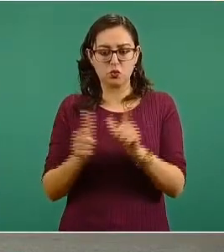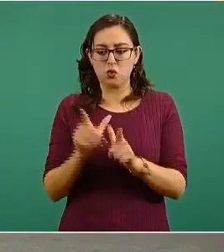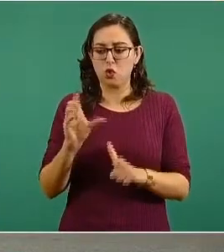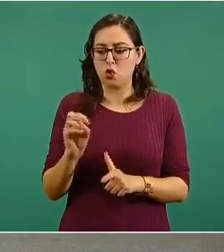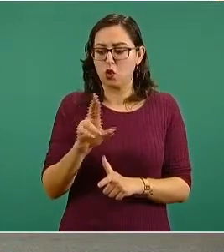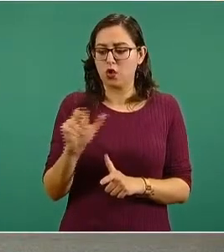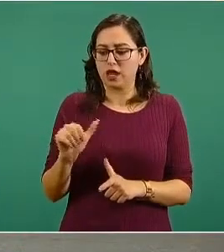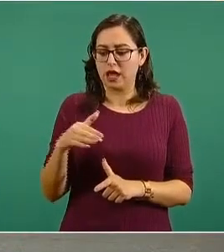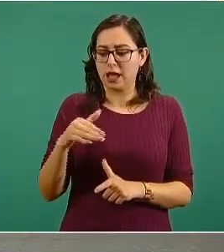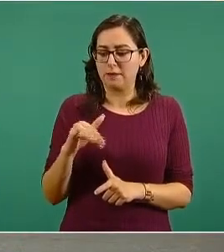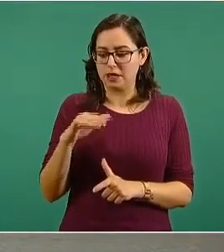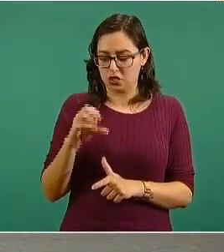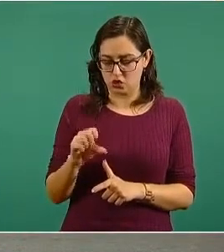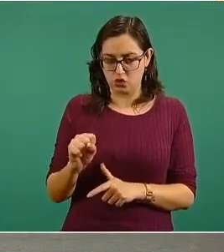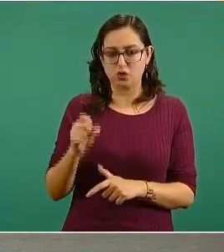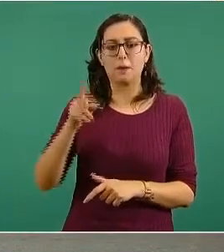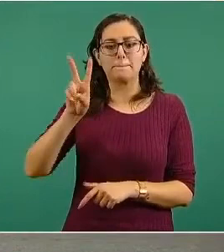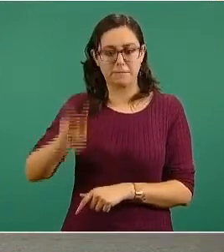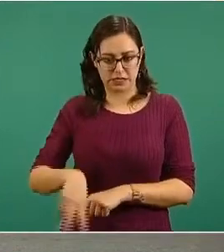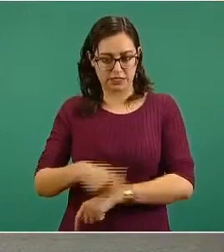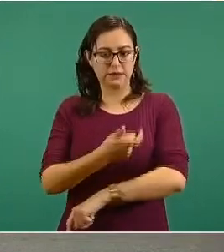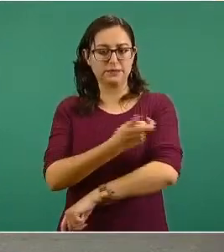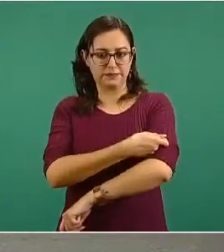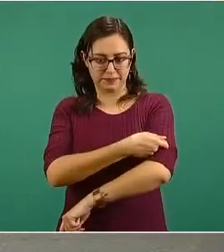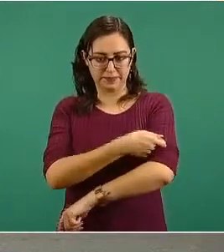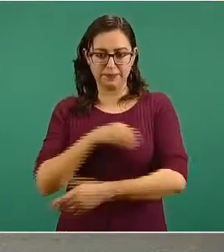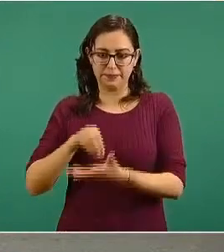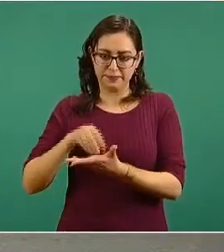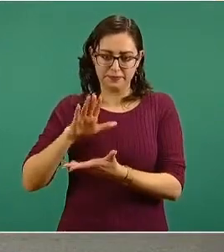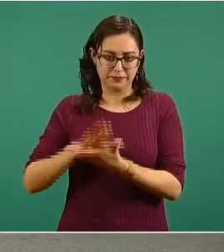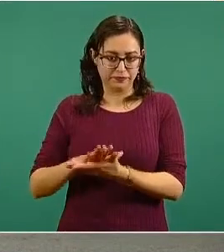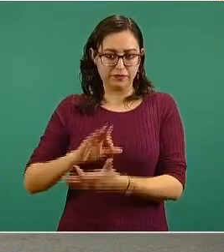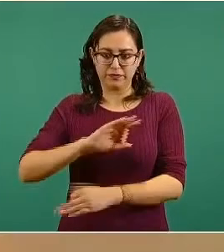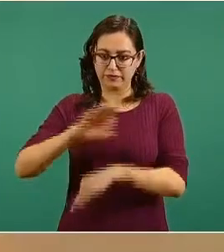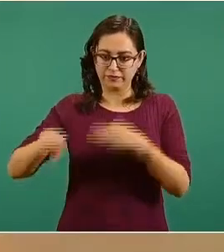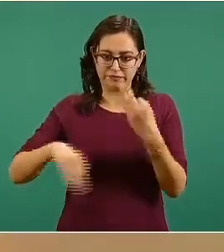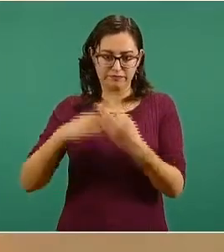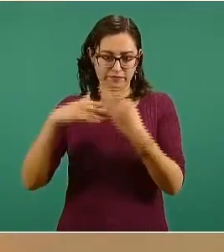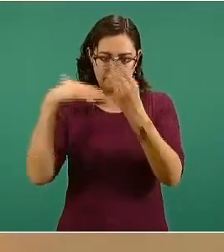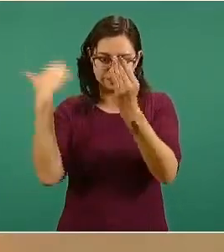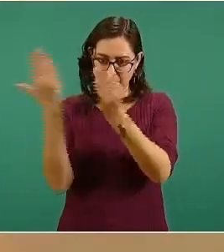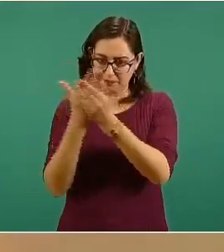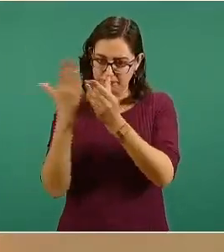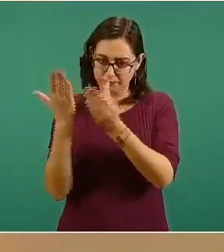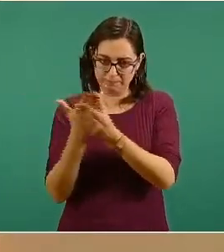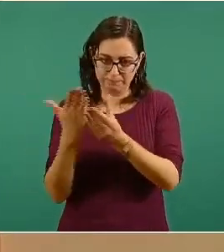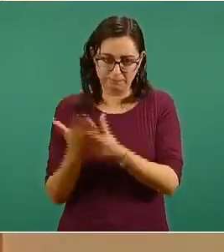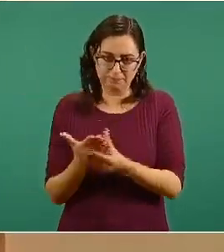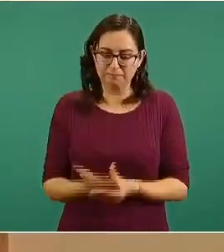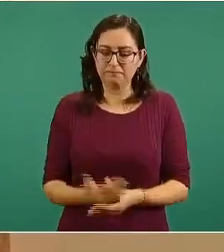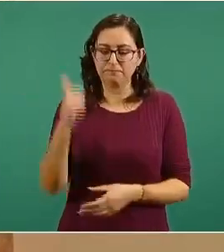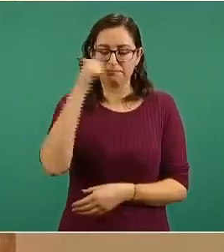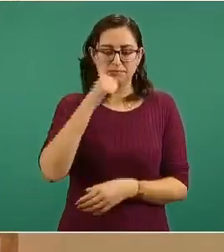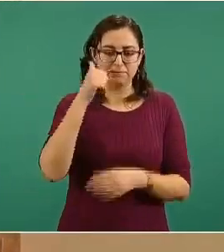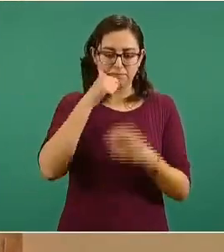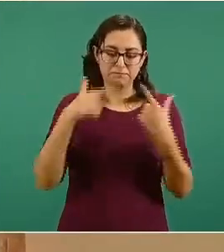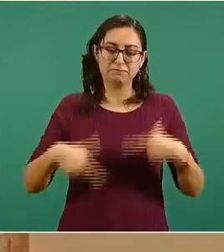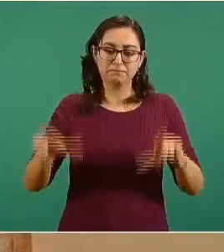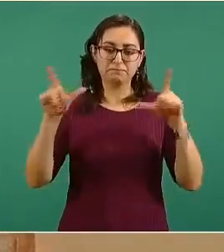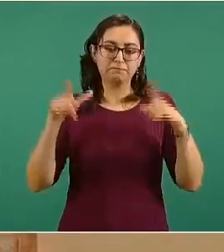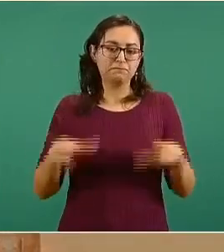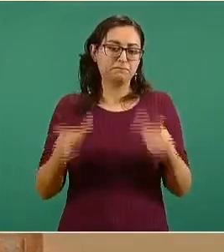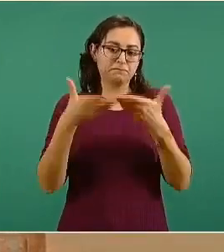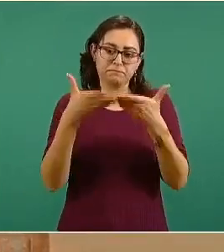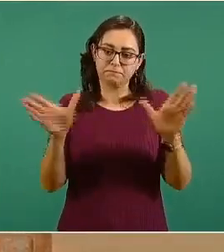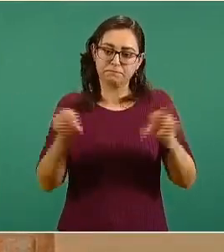está encomendada de hacer. Toda esta documentación, para futura referencia, estará siempre disponible y será